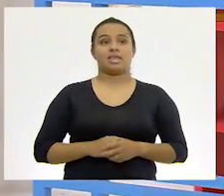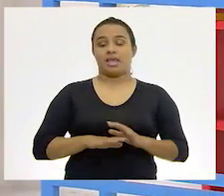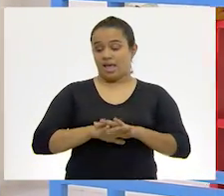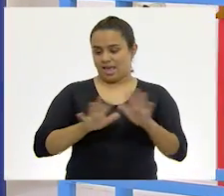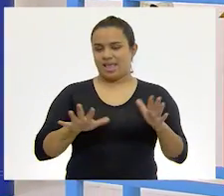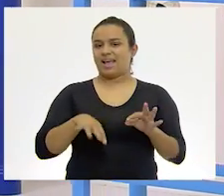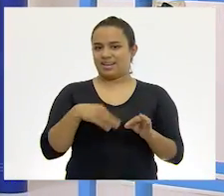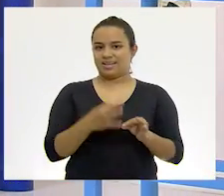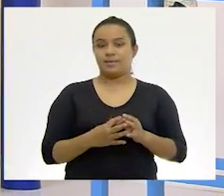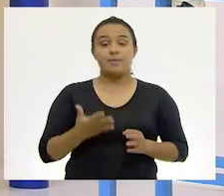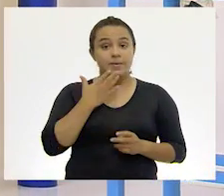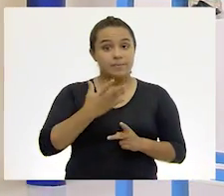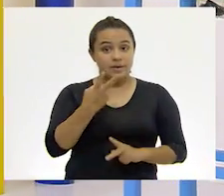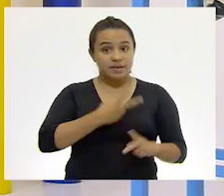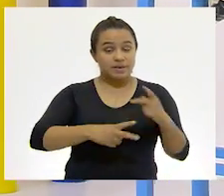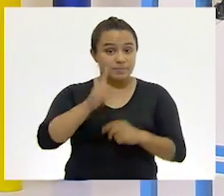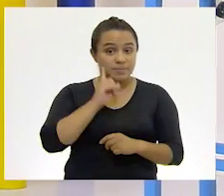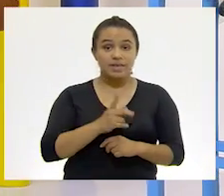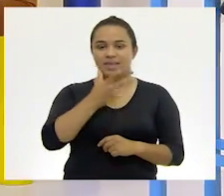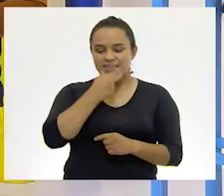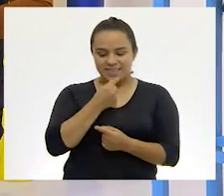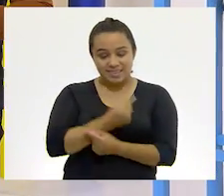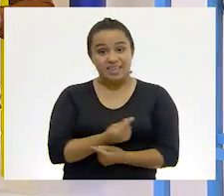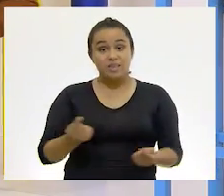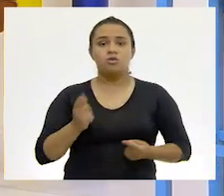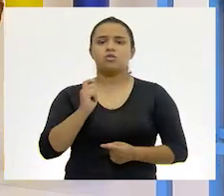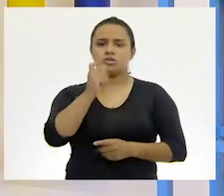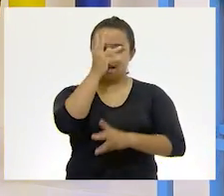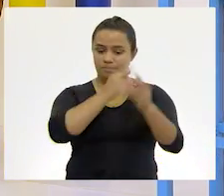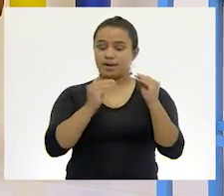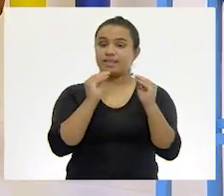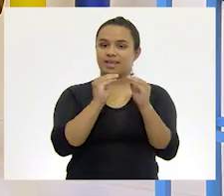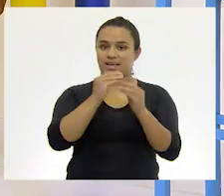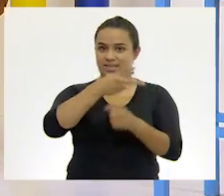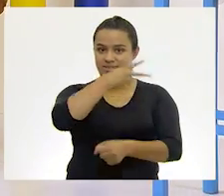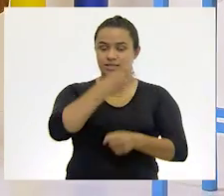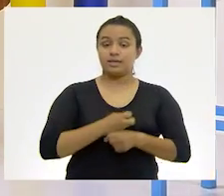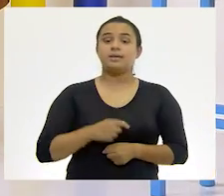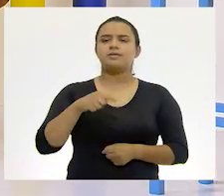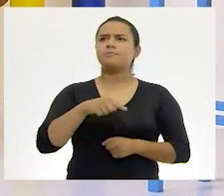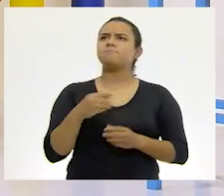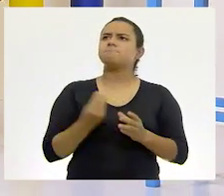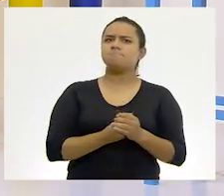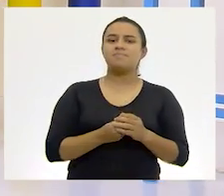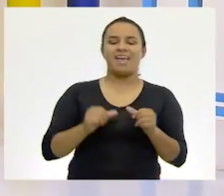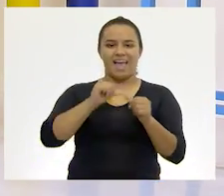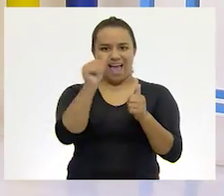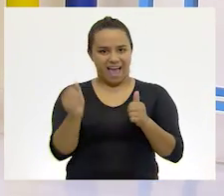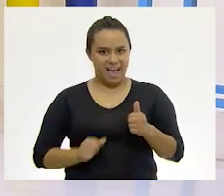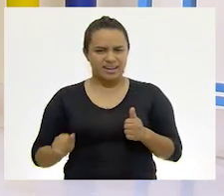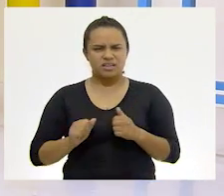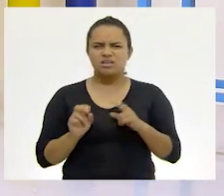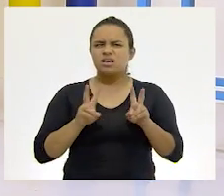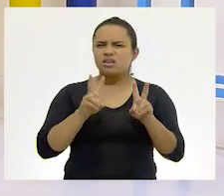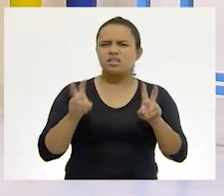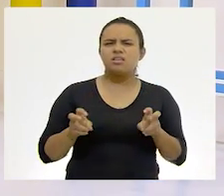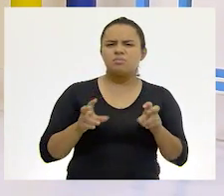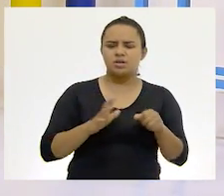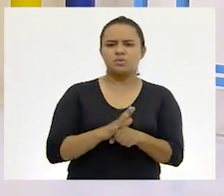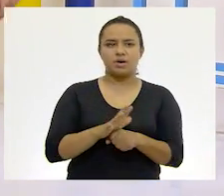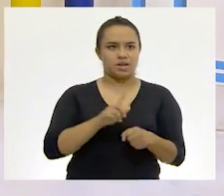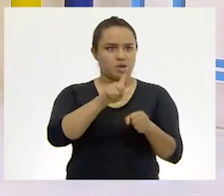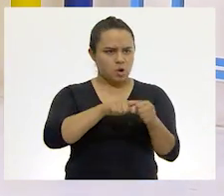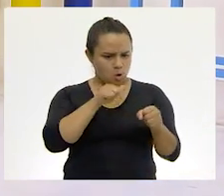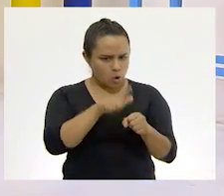sí. Bienvenidas y bienvenidos a Aprende en Casa 2. Esta es la asignatura de artes. El tema es